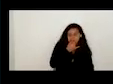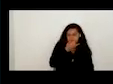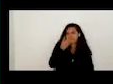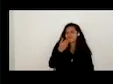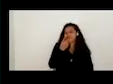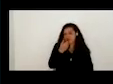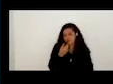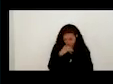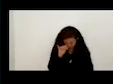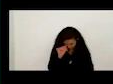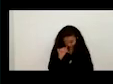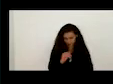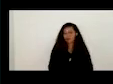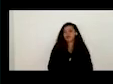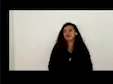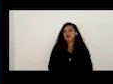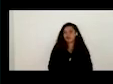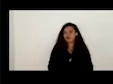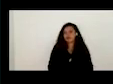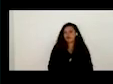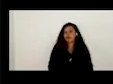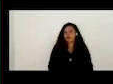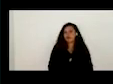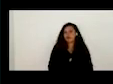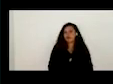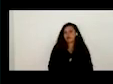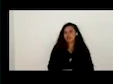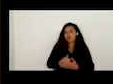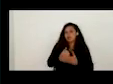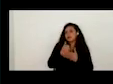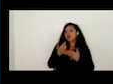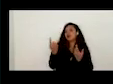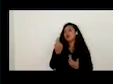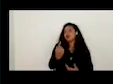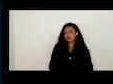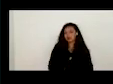sí. Cereales, ajá. ¿Y qué me va a aportar?